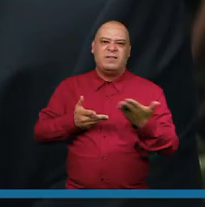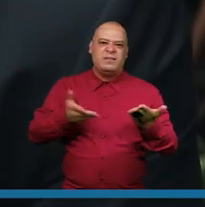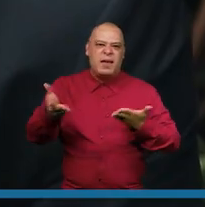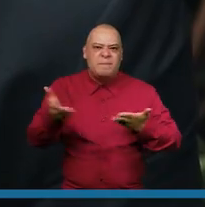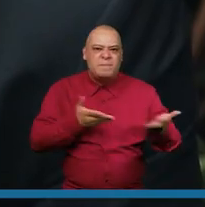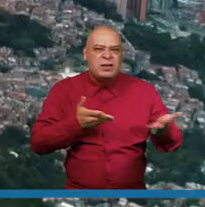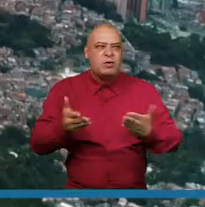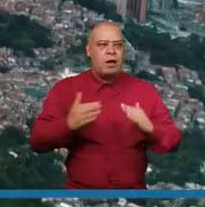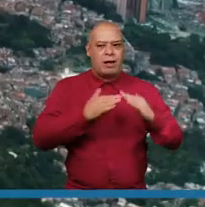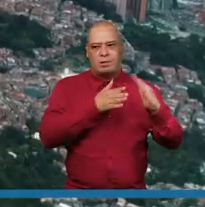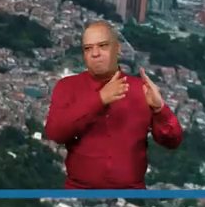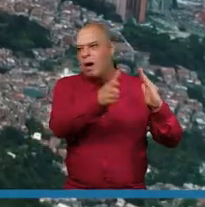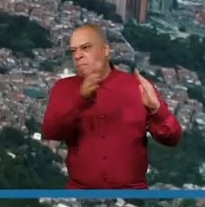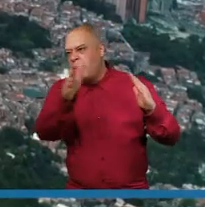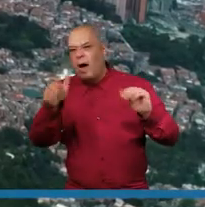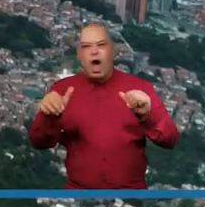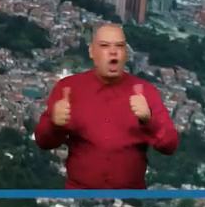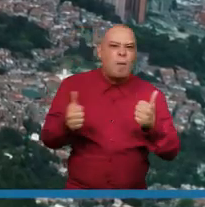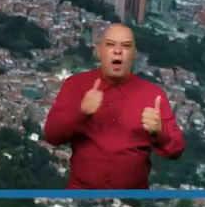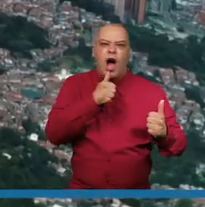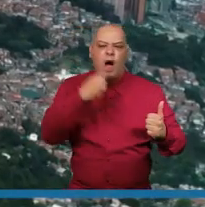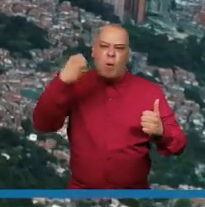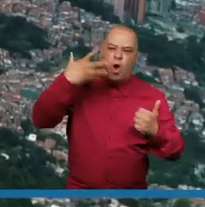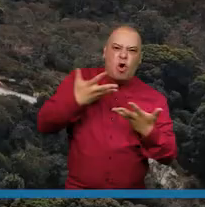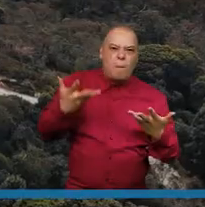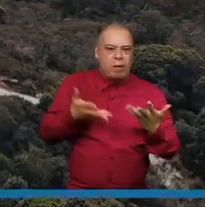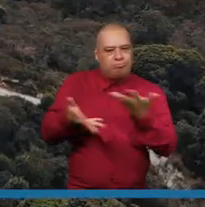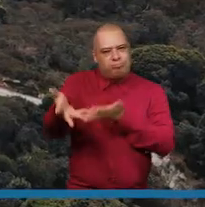servicios domiciliarios.